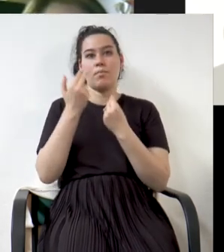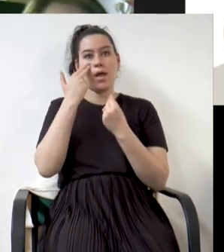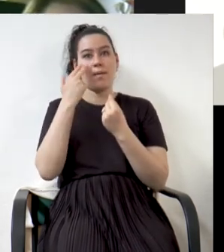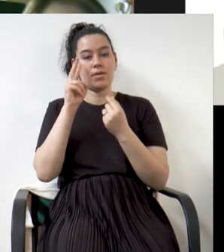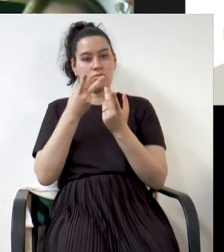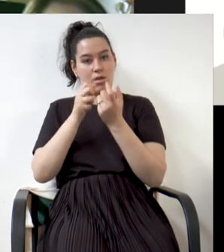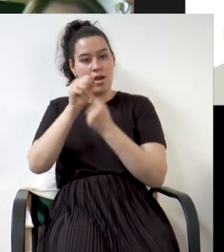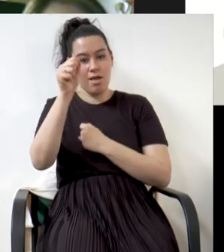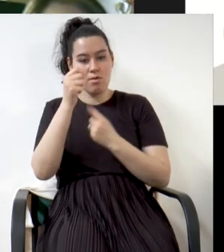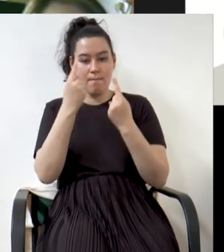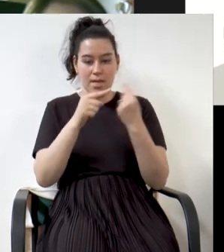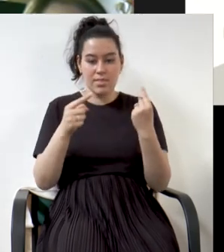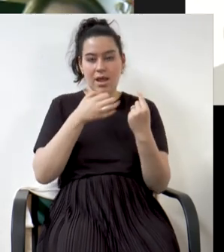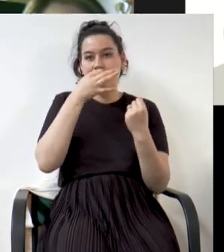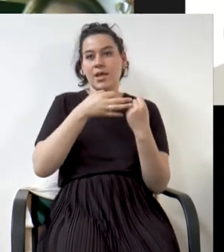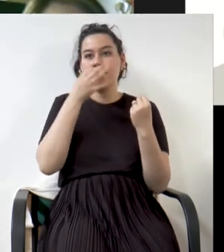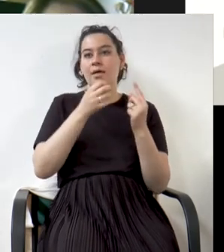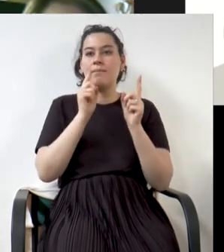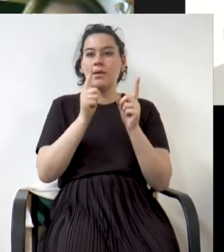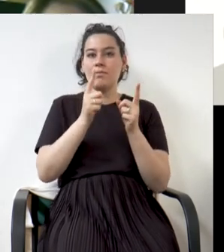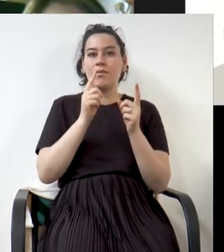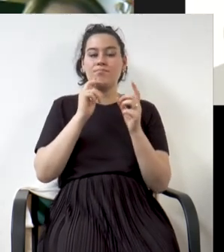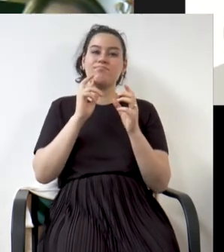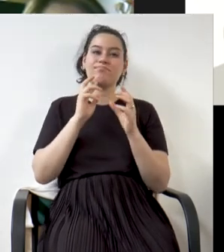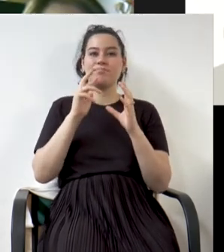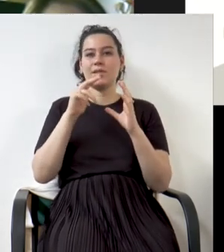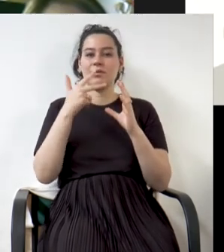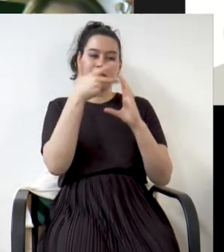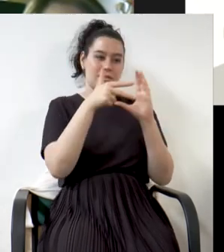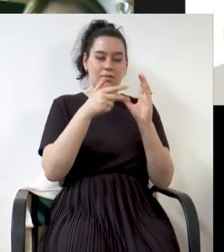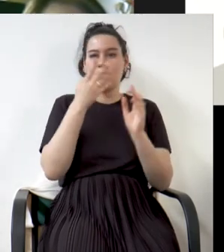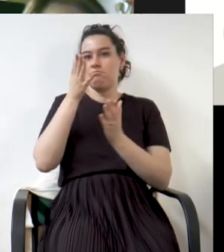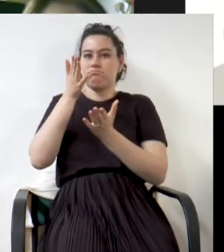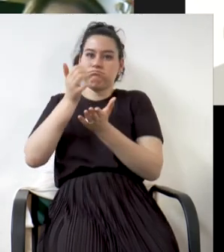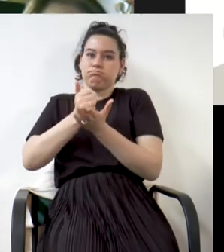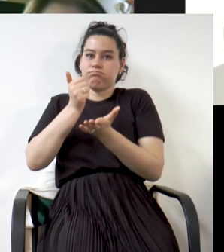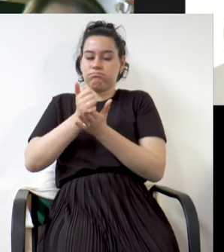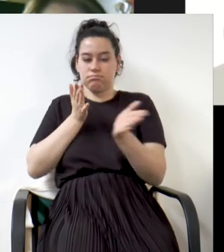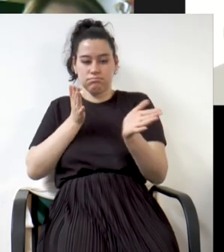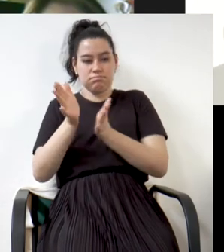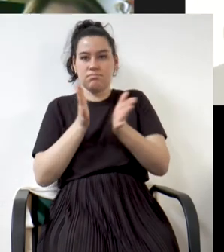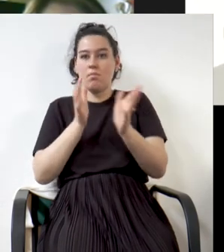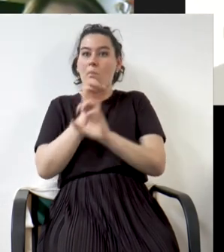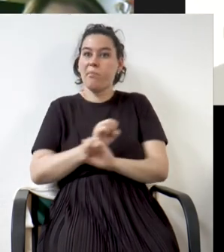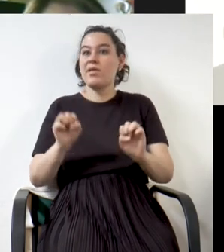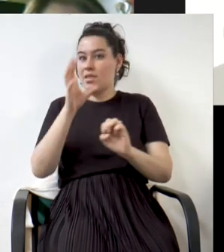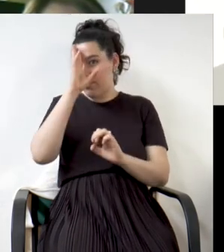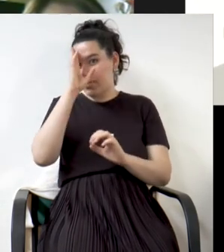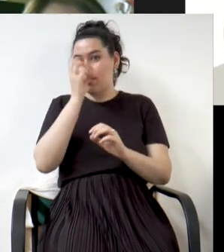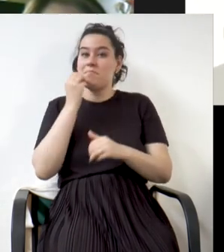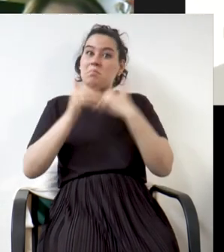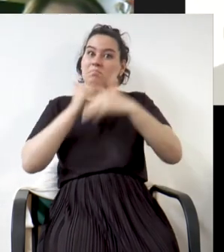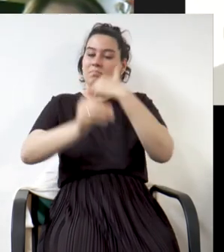sus materias dictadas, ahora con la semipresencialidad y la virtualidad, eso tal vez lo podamos hacer madurar un